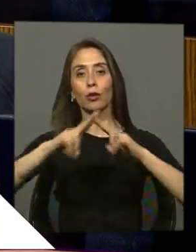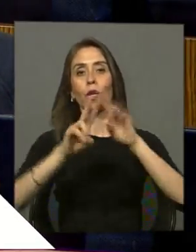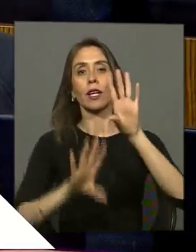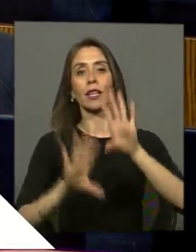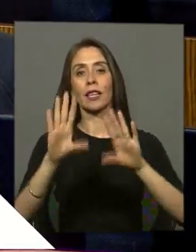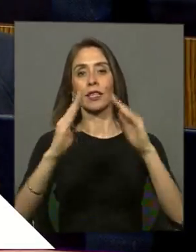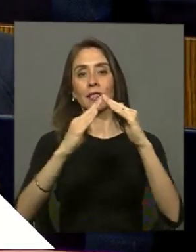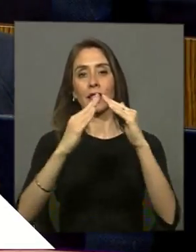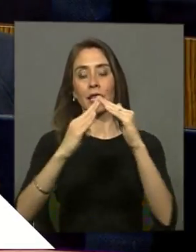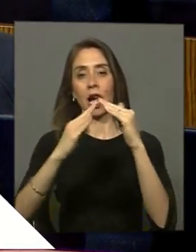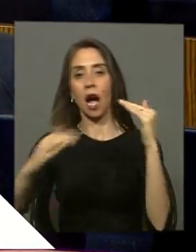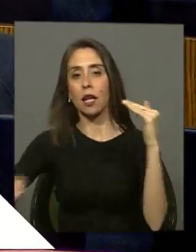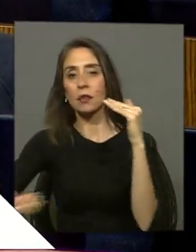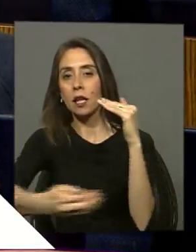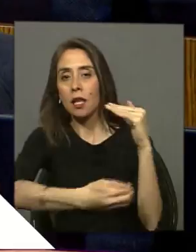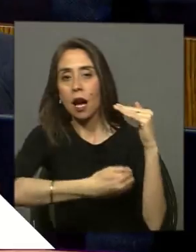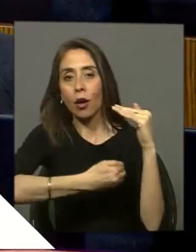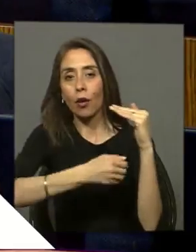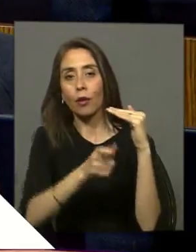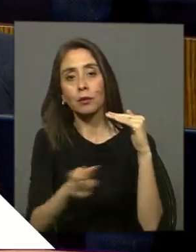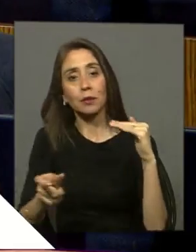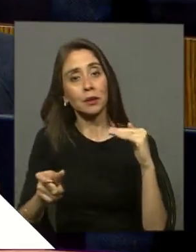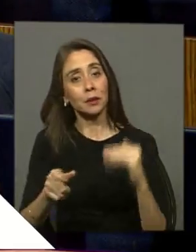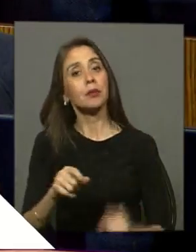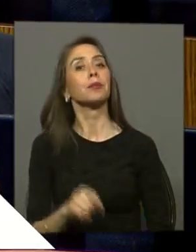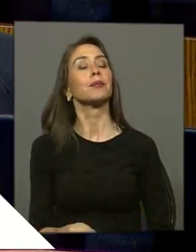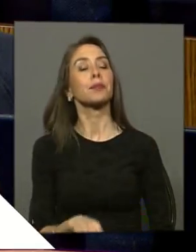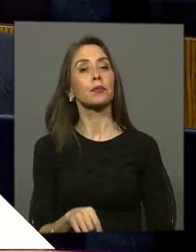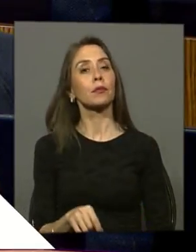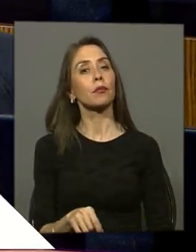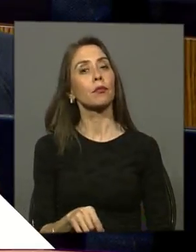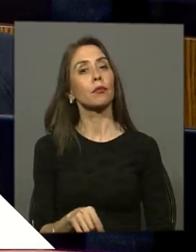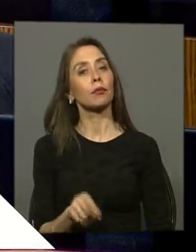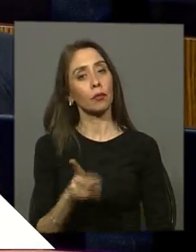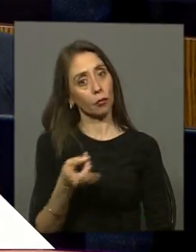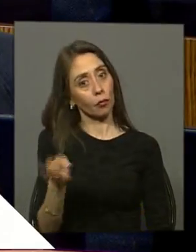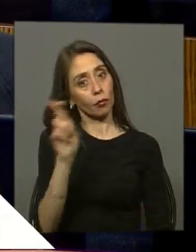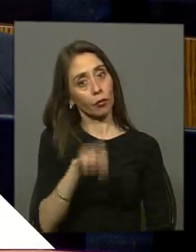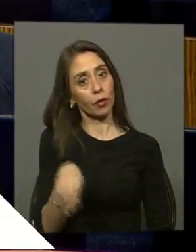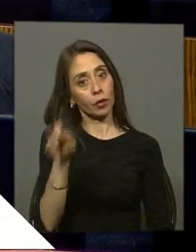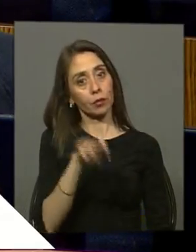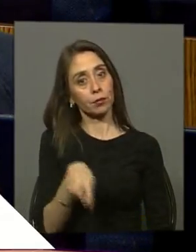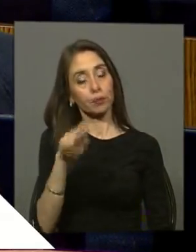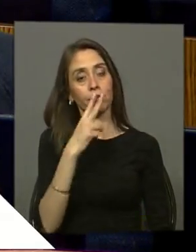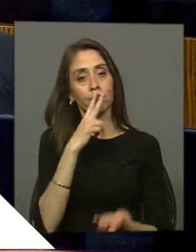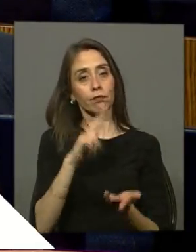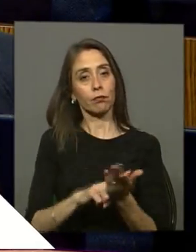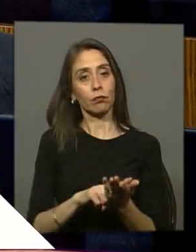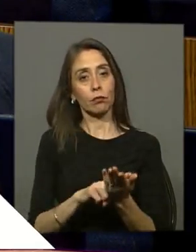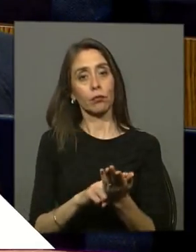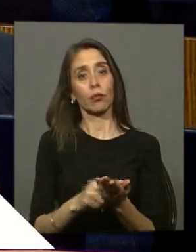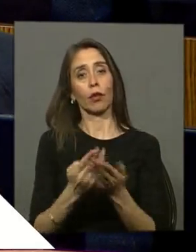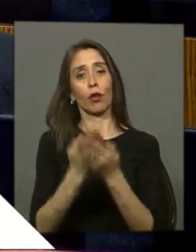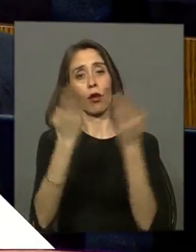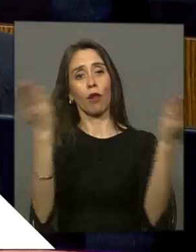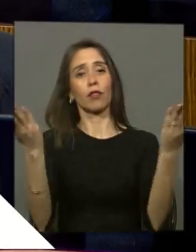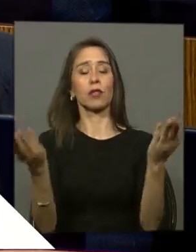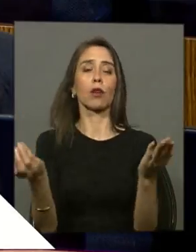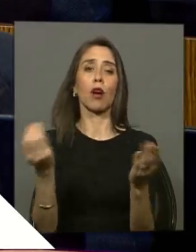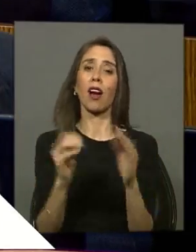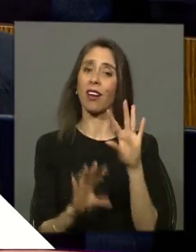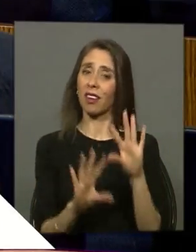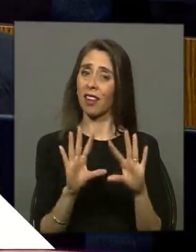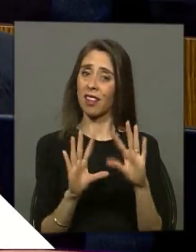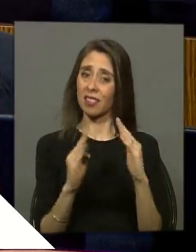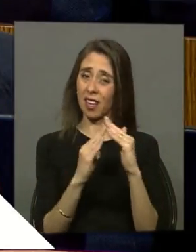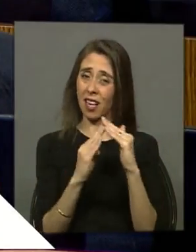casas acogidas en el país nosotros hemos estado reiterando a través de oficios que se construyan más más